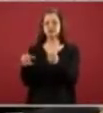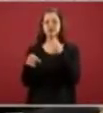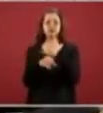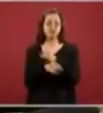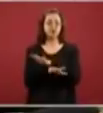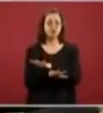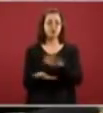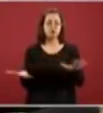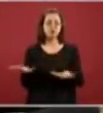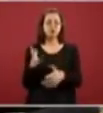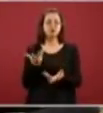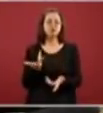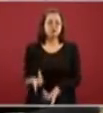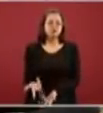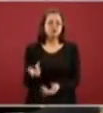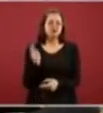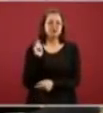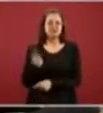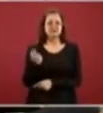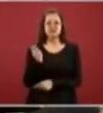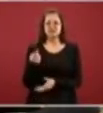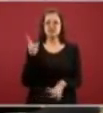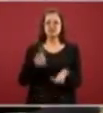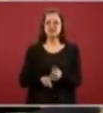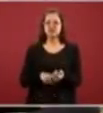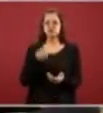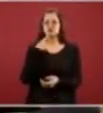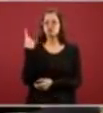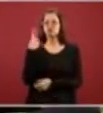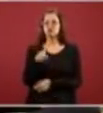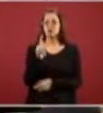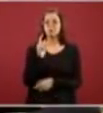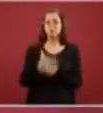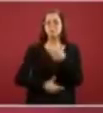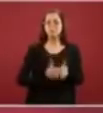tenemos nosotros sobre estas denuncias.